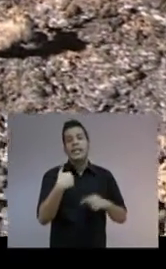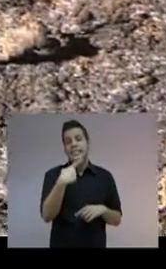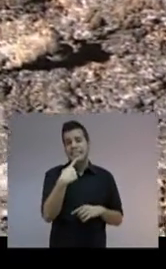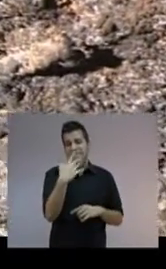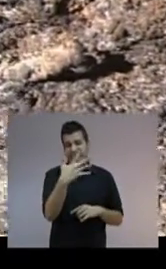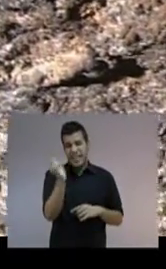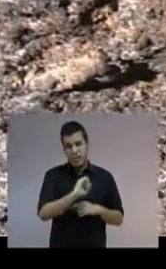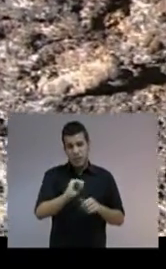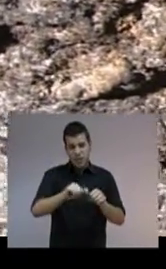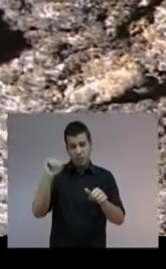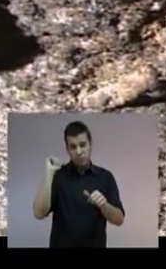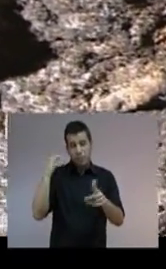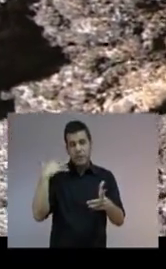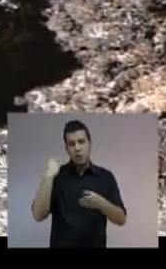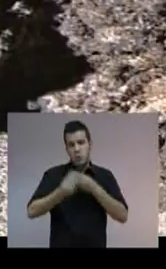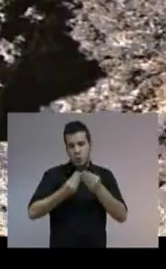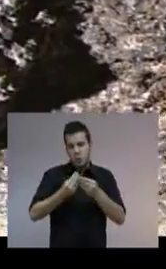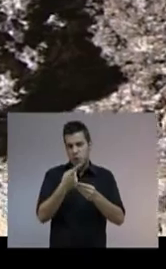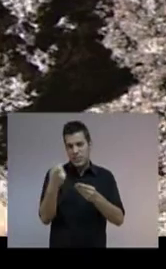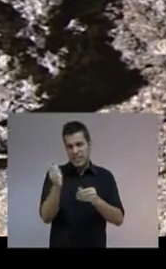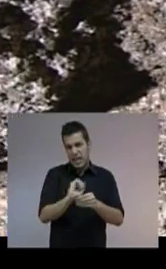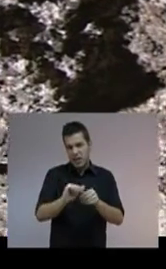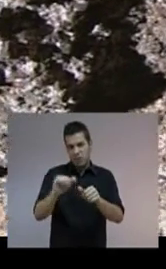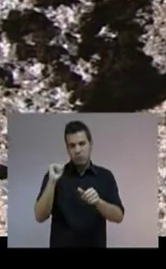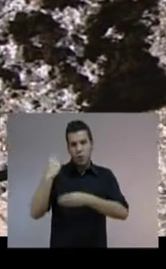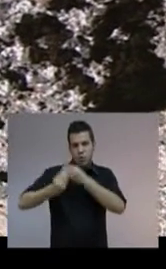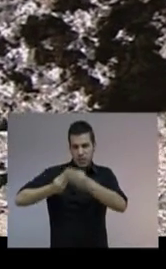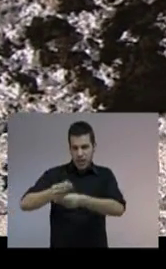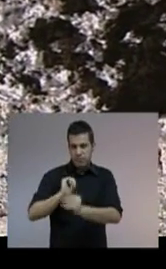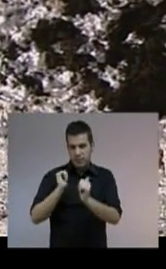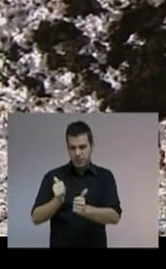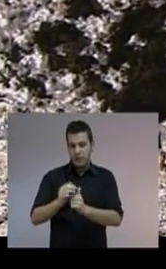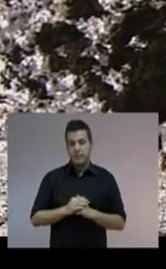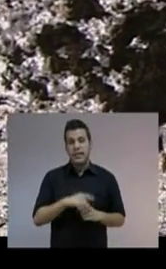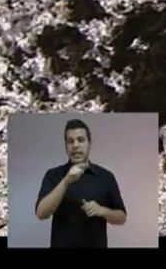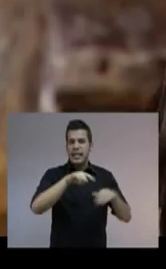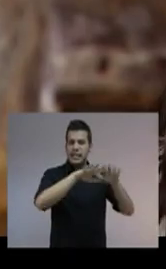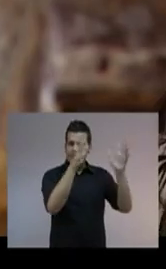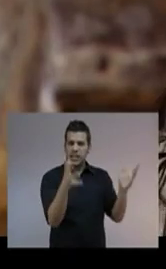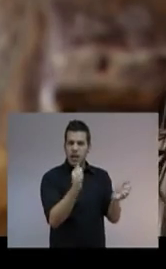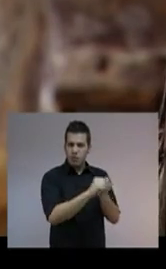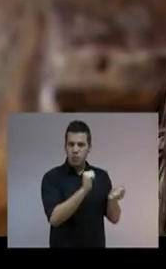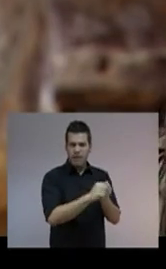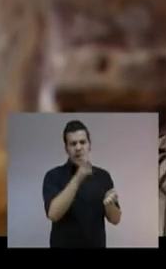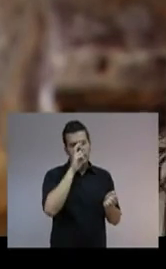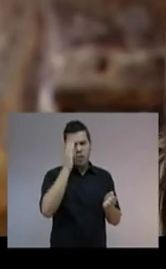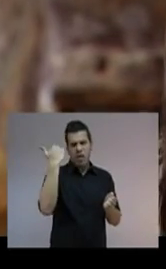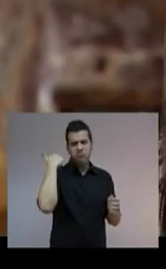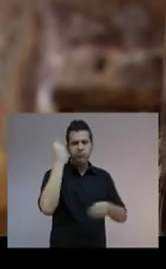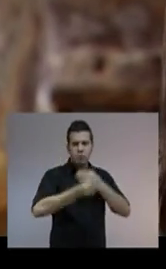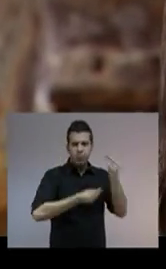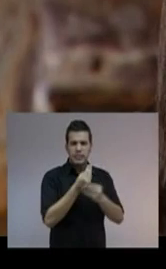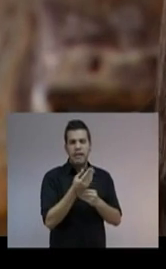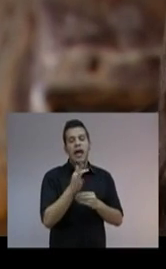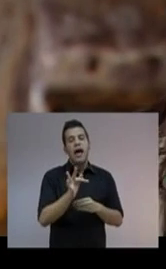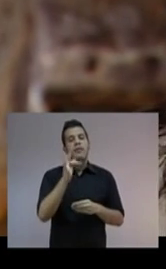hecho uso de la cueva, pues quizá alrededor de 100 años o menos. Esta cueva ha sido utilizada desde la antigüedad, como bien decías, y además tenía